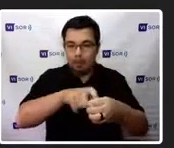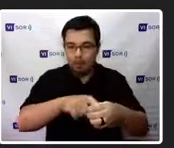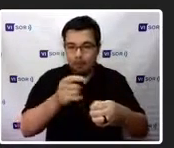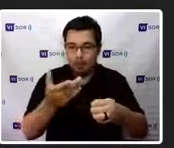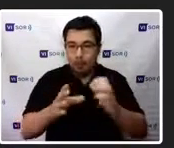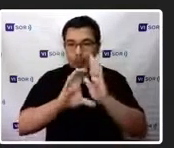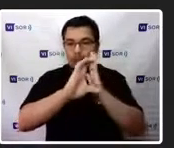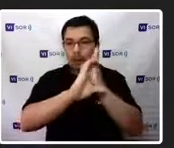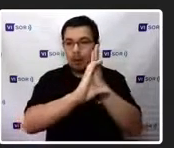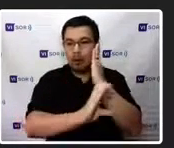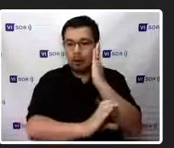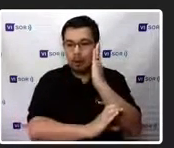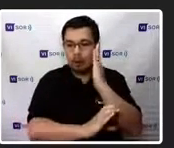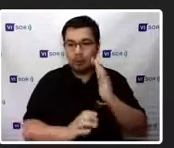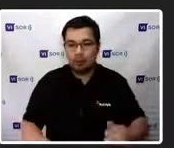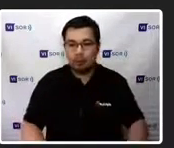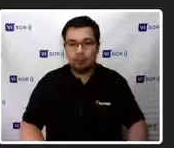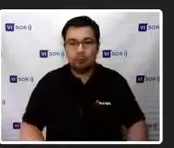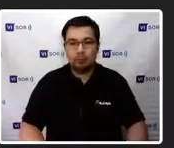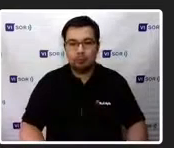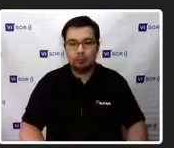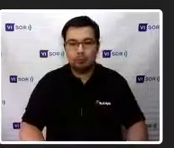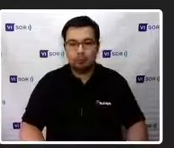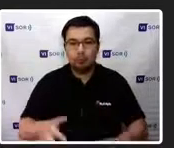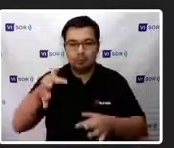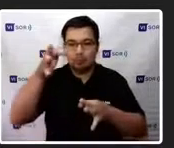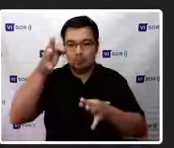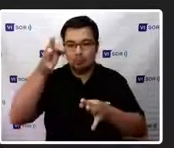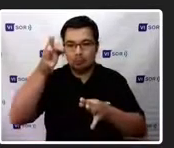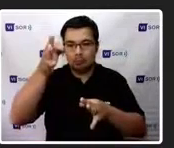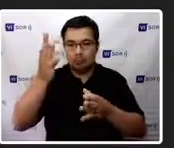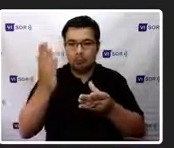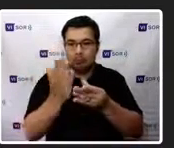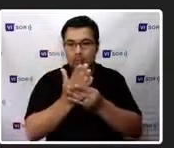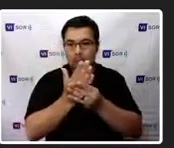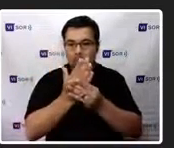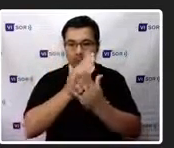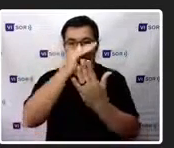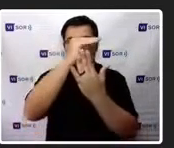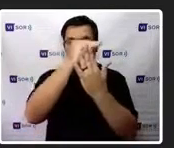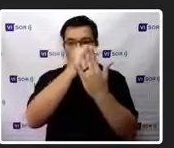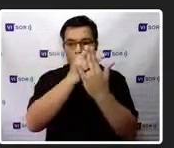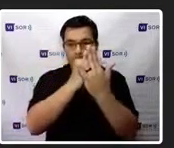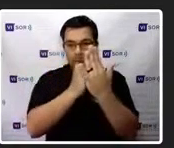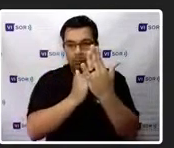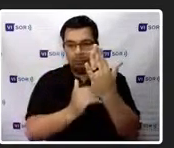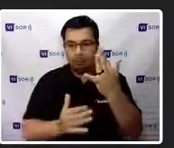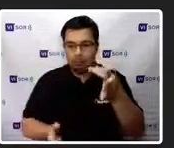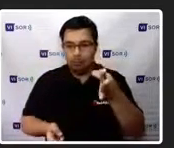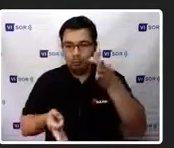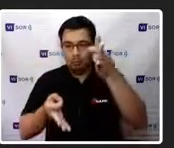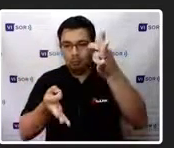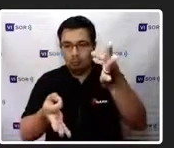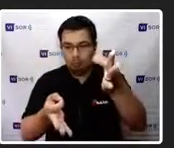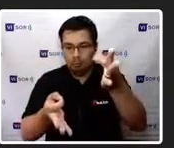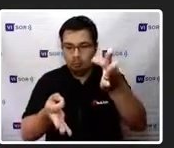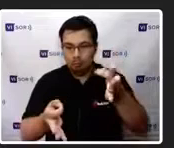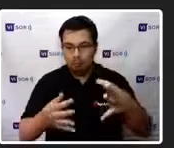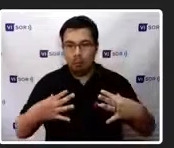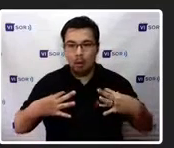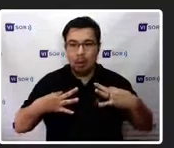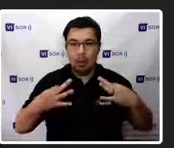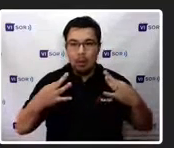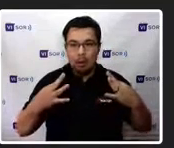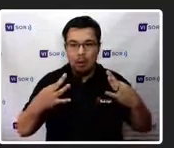se les va a entregar, ¿no es cierto?, una carpeta donde va todo, ¿no es cierto?, el equipamiento básico que van a requerir,